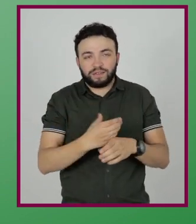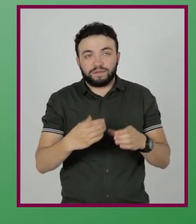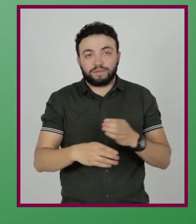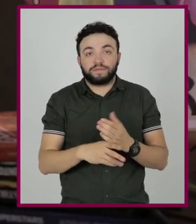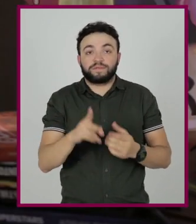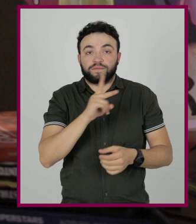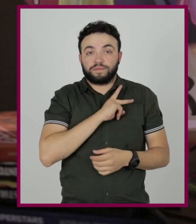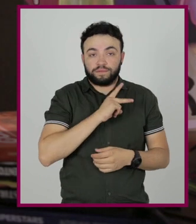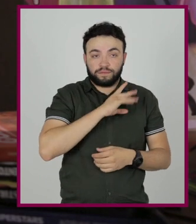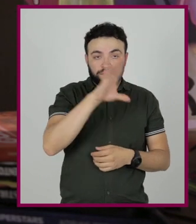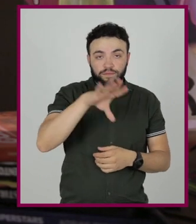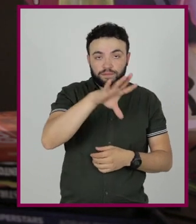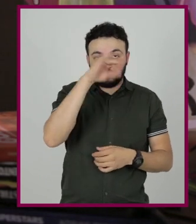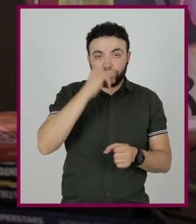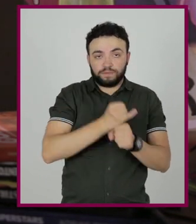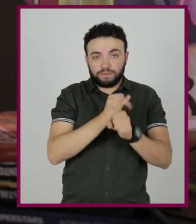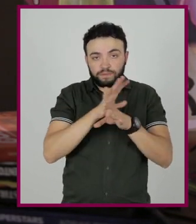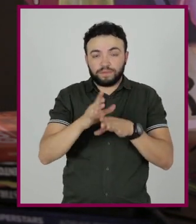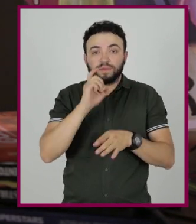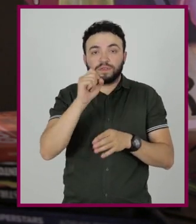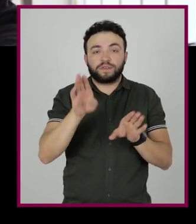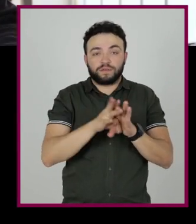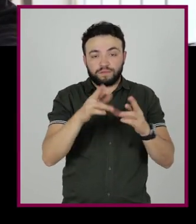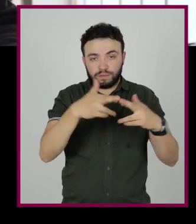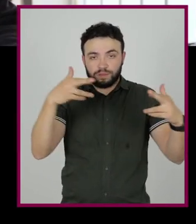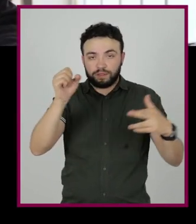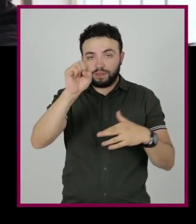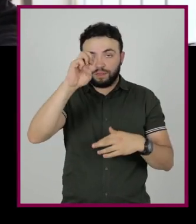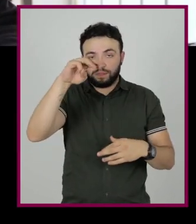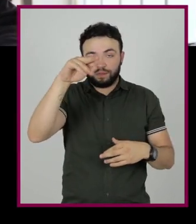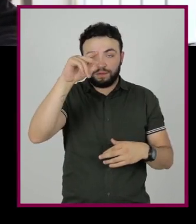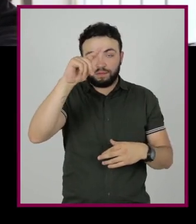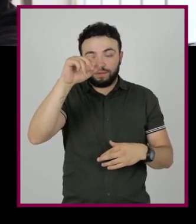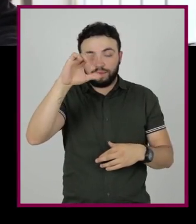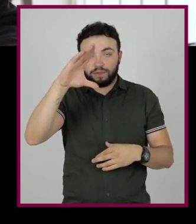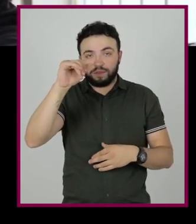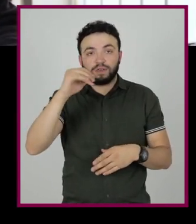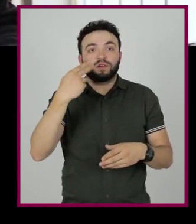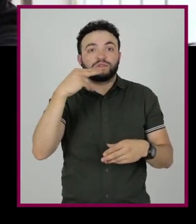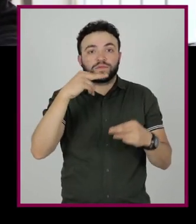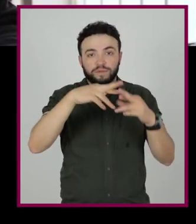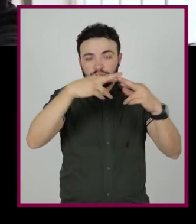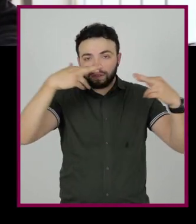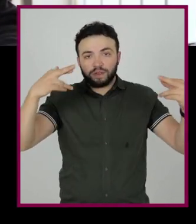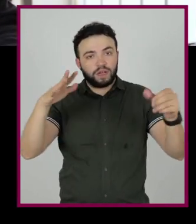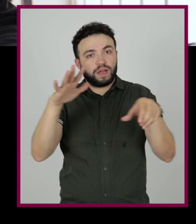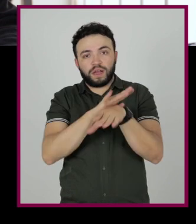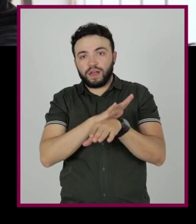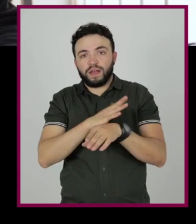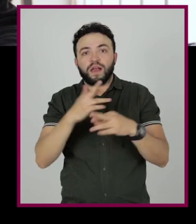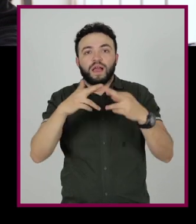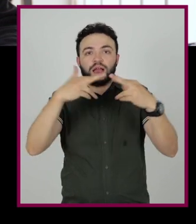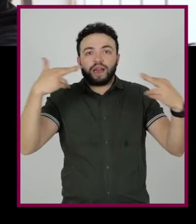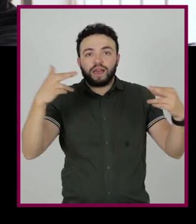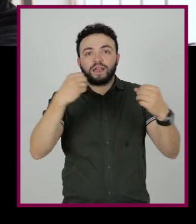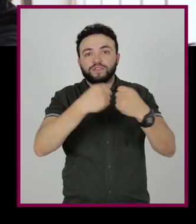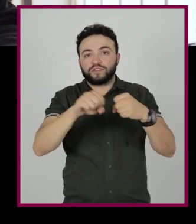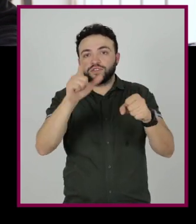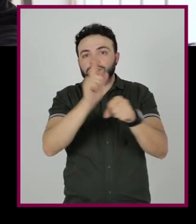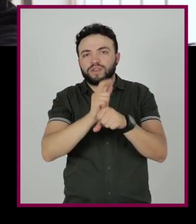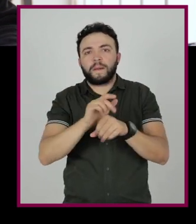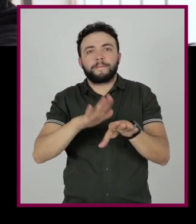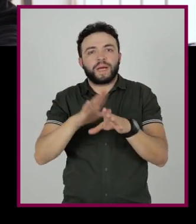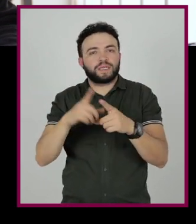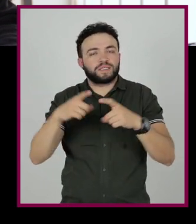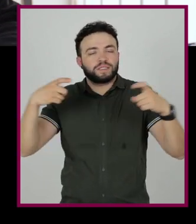fíjate, Juanma, que en mi búsqueda de información encontré que en lugar de redes semánticas, ahora se utiliza el término redes asociativas de una forma